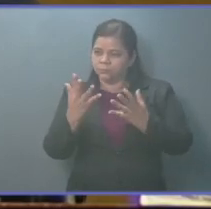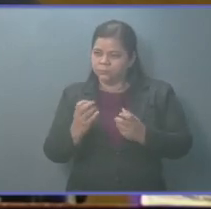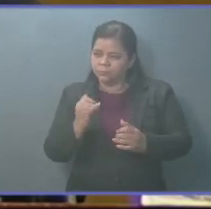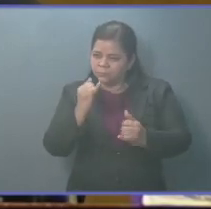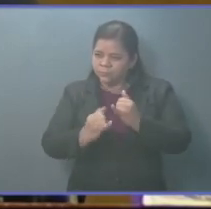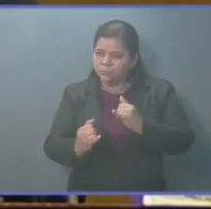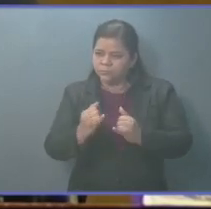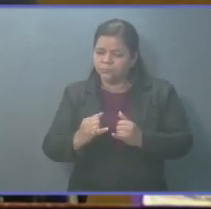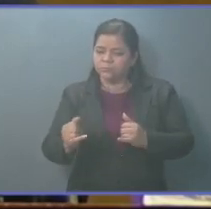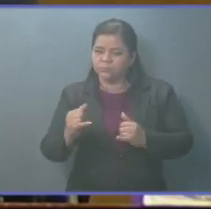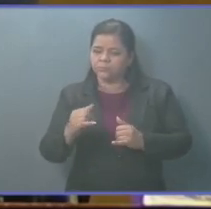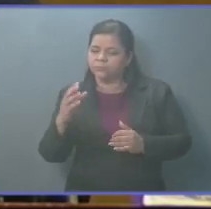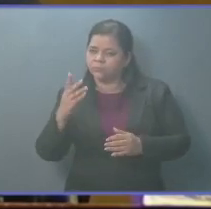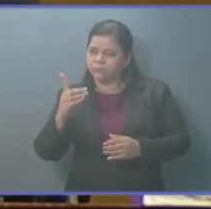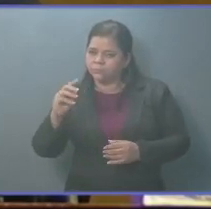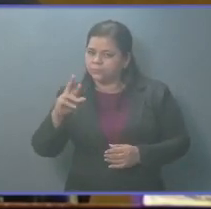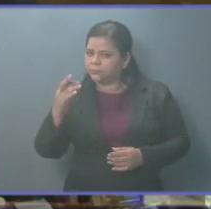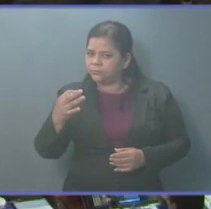doctor Portillo Cuadra, por favor.